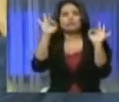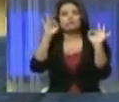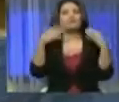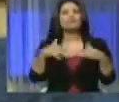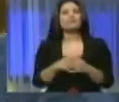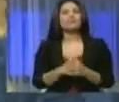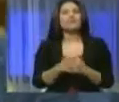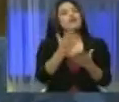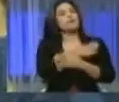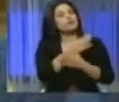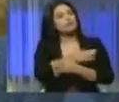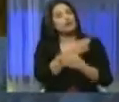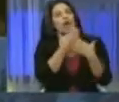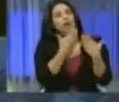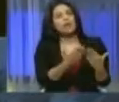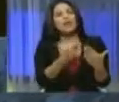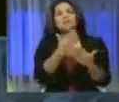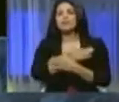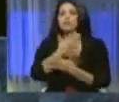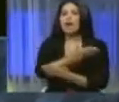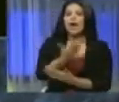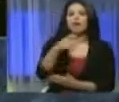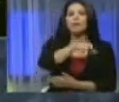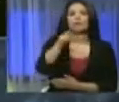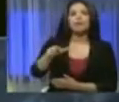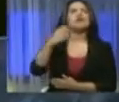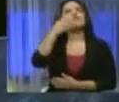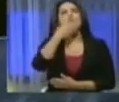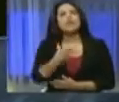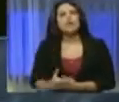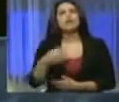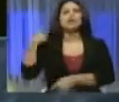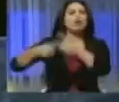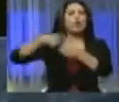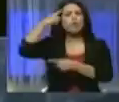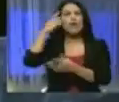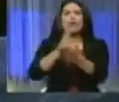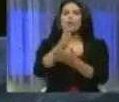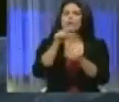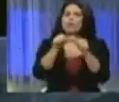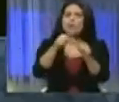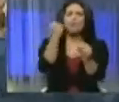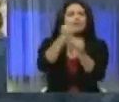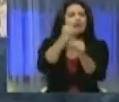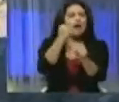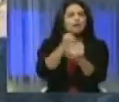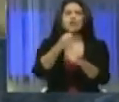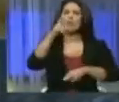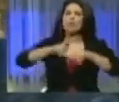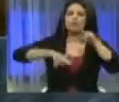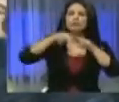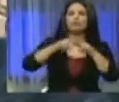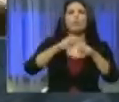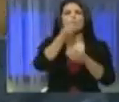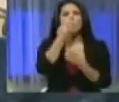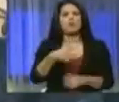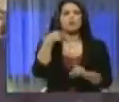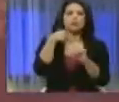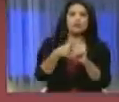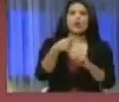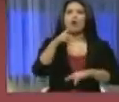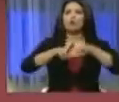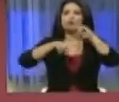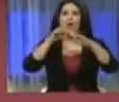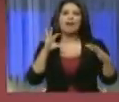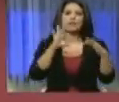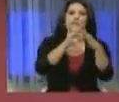días de trabajo, de felicidad, de lucha, de construcción, de lo positivo, de lo afirmativo. Son días de articulación del